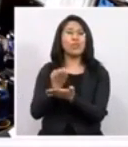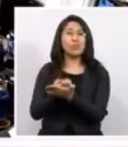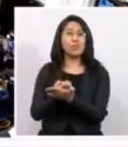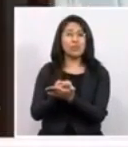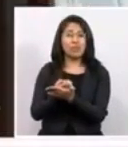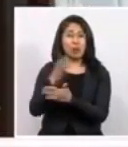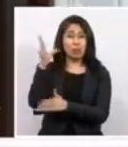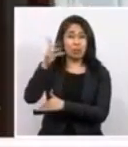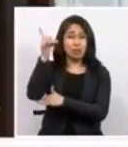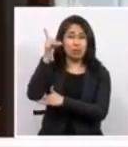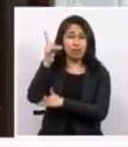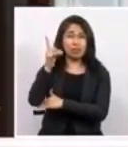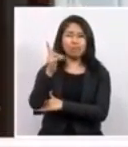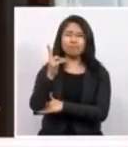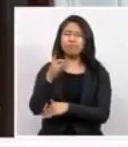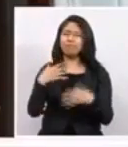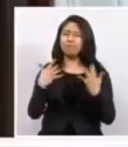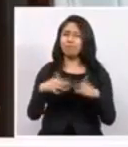Públicas,